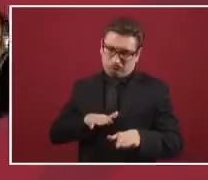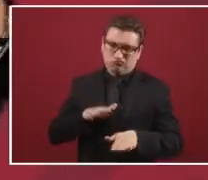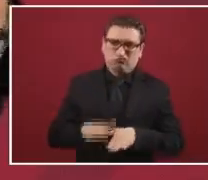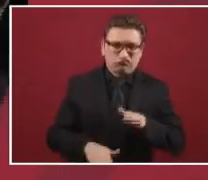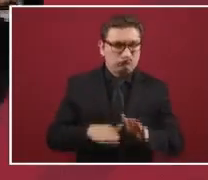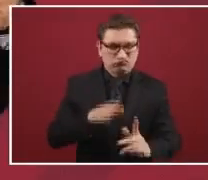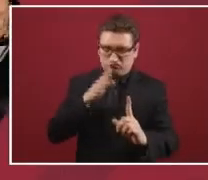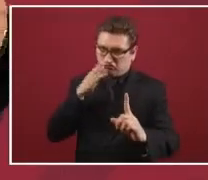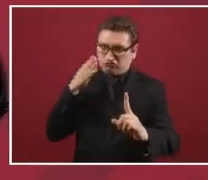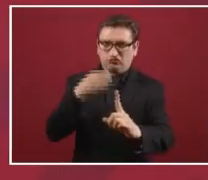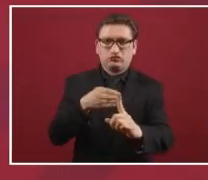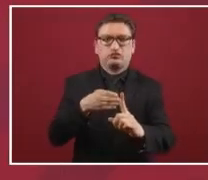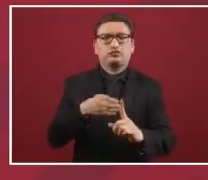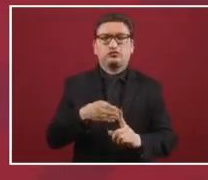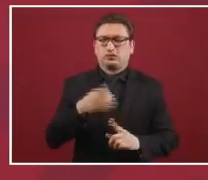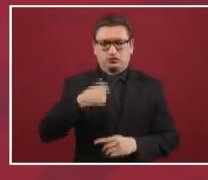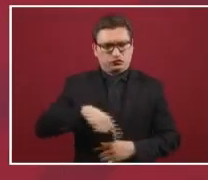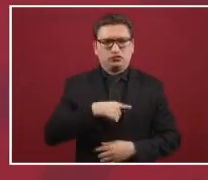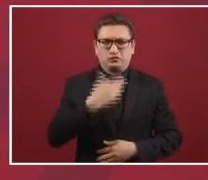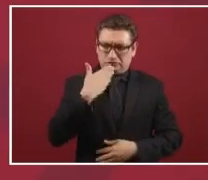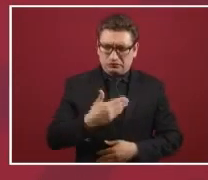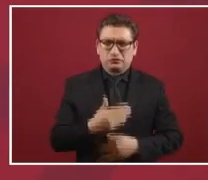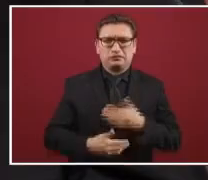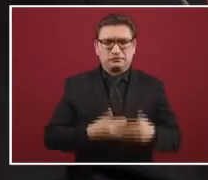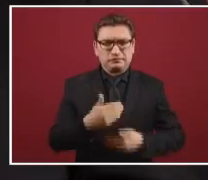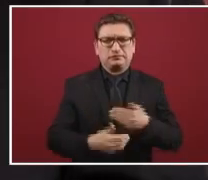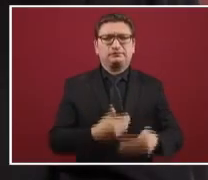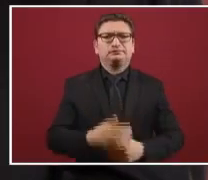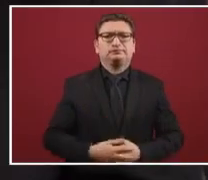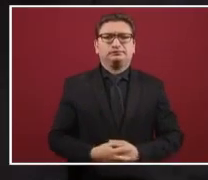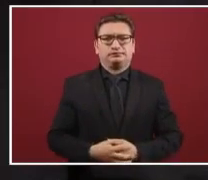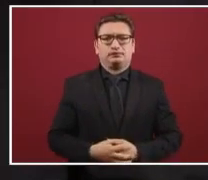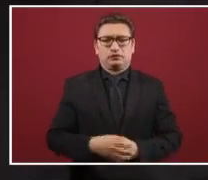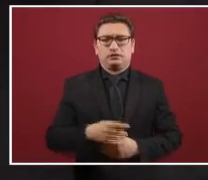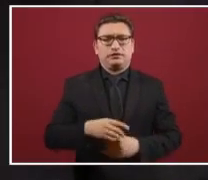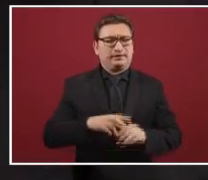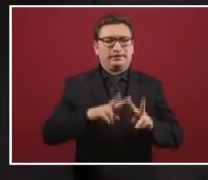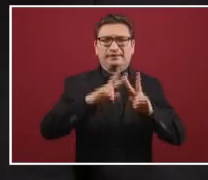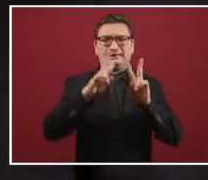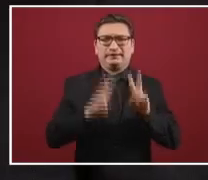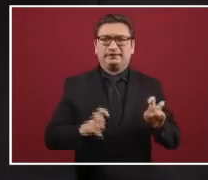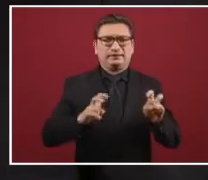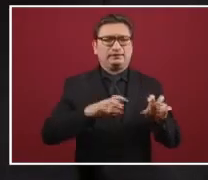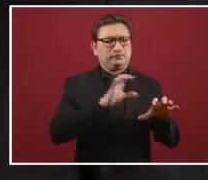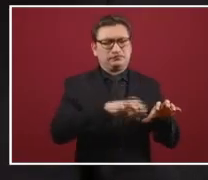Vamos muy bien en todos los campos.